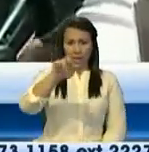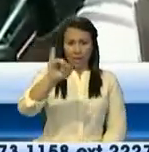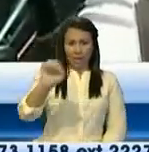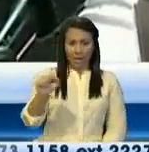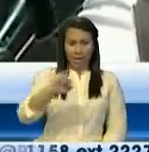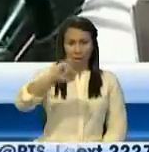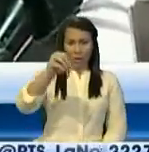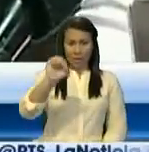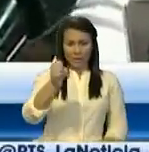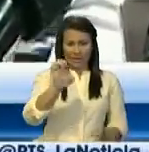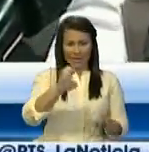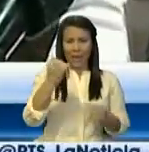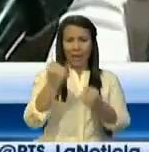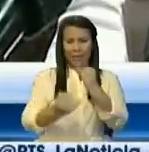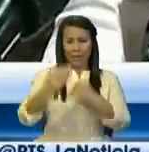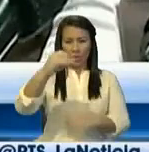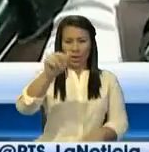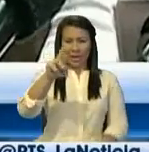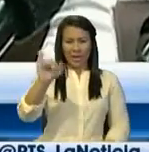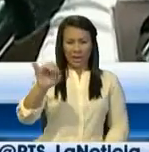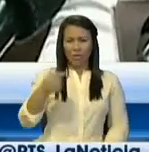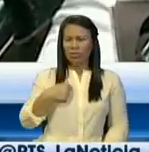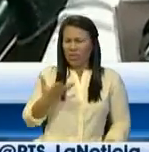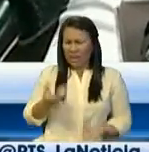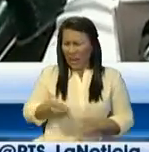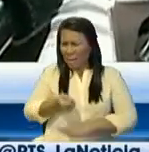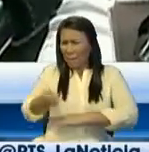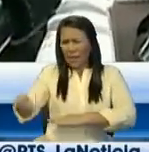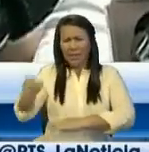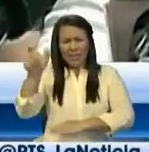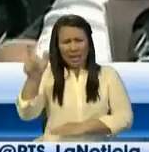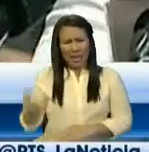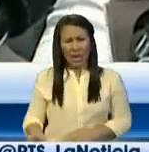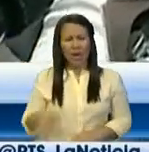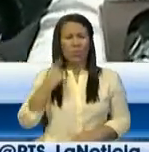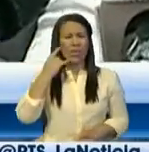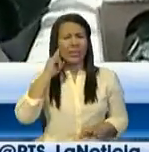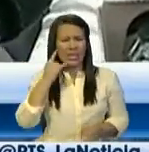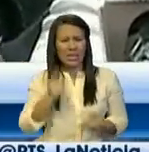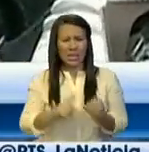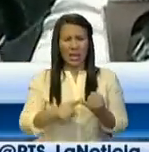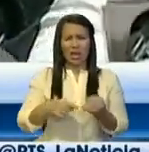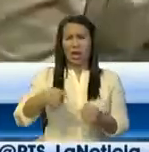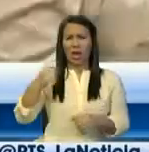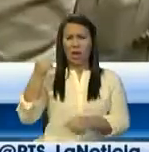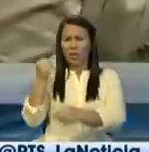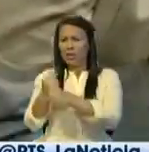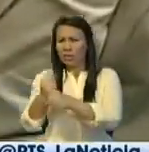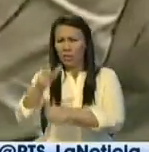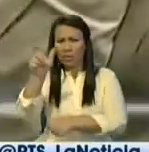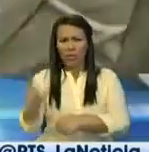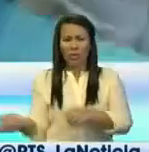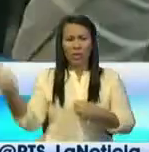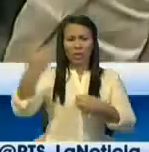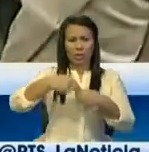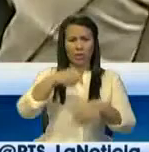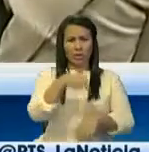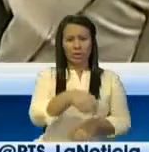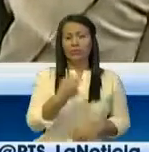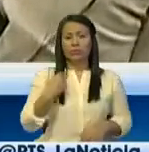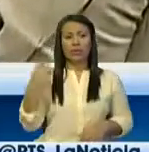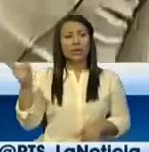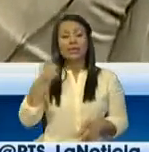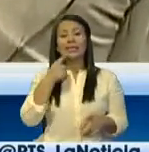una persona que intentó asesinar a otro, que intentó asesinar a una menor de edad, a una legisladora. Aseguró que Lourdes Tibán